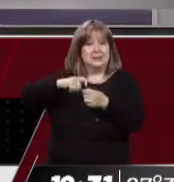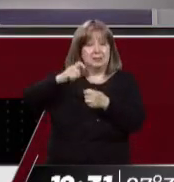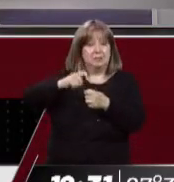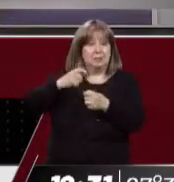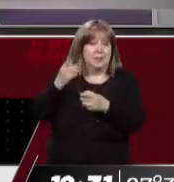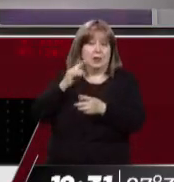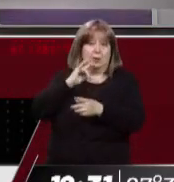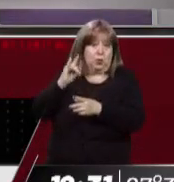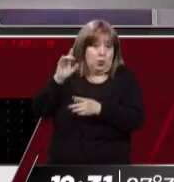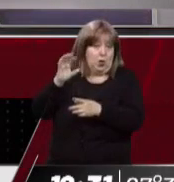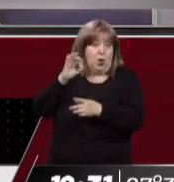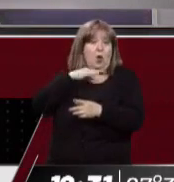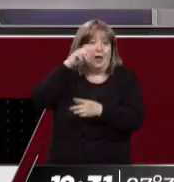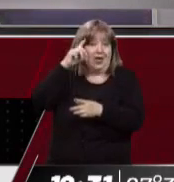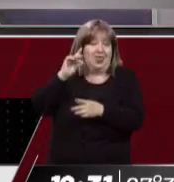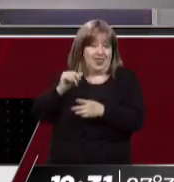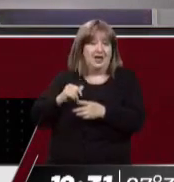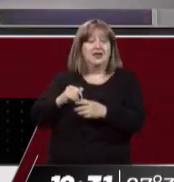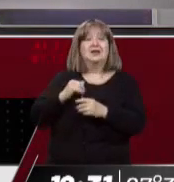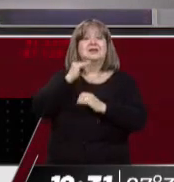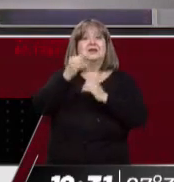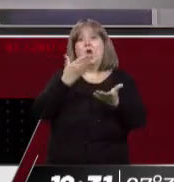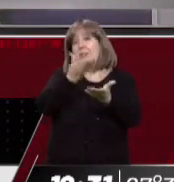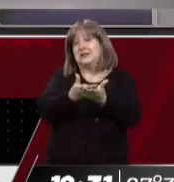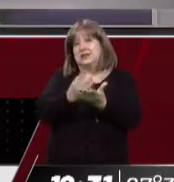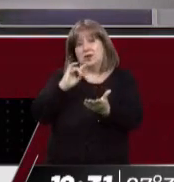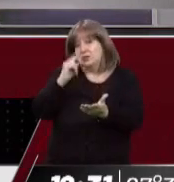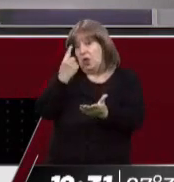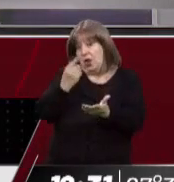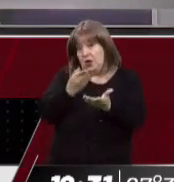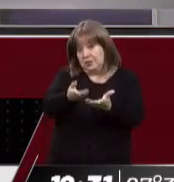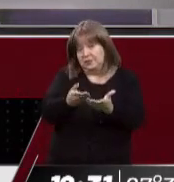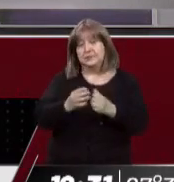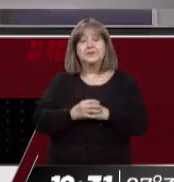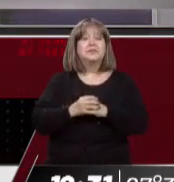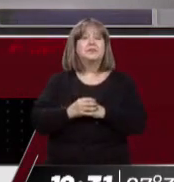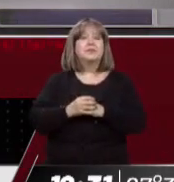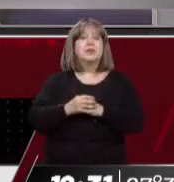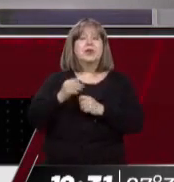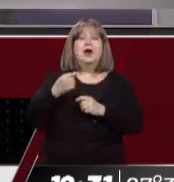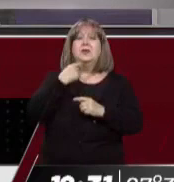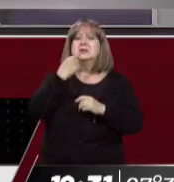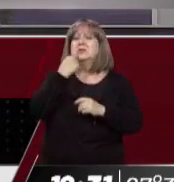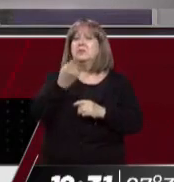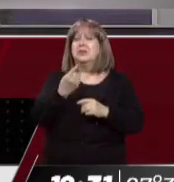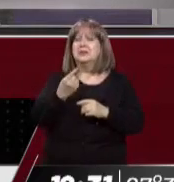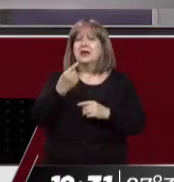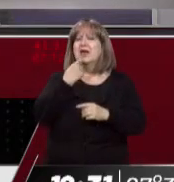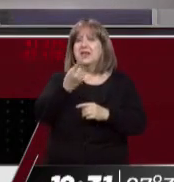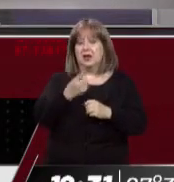respaldo del gobierno provincial. Pero si te parece, vamos por parte. Vamos a los autores de la norma, dando algunas características de lo que